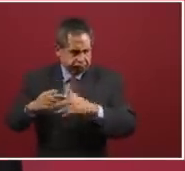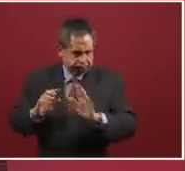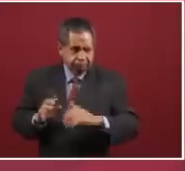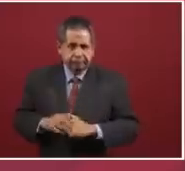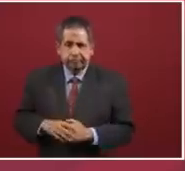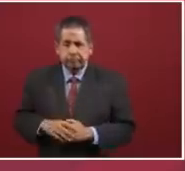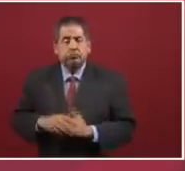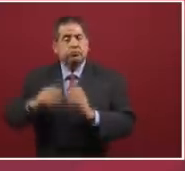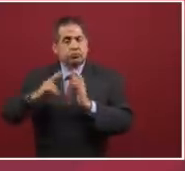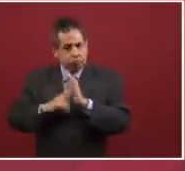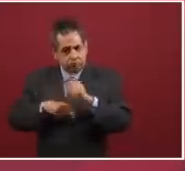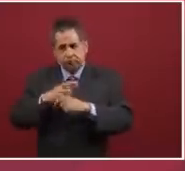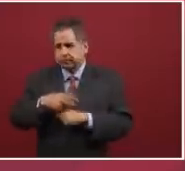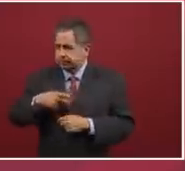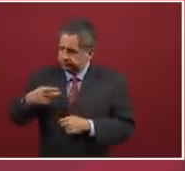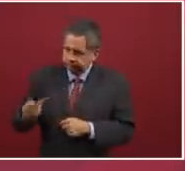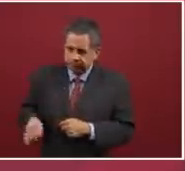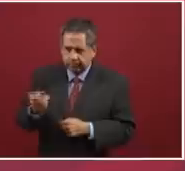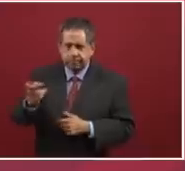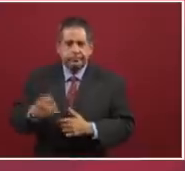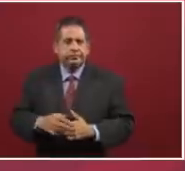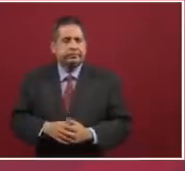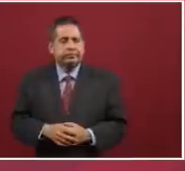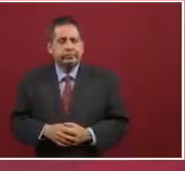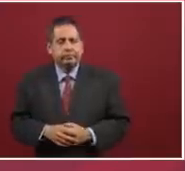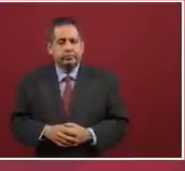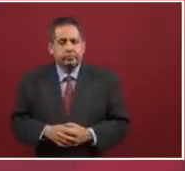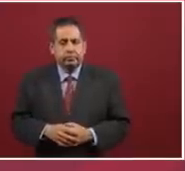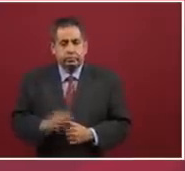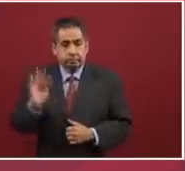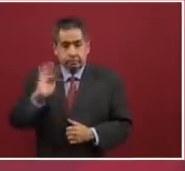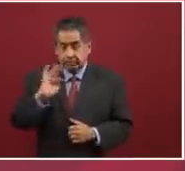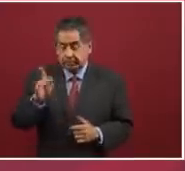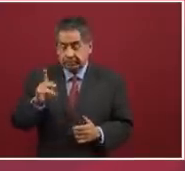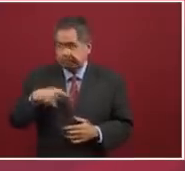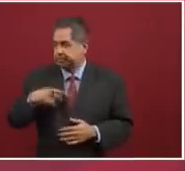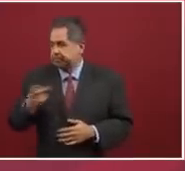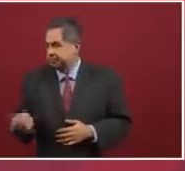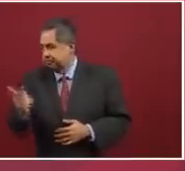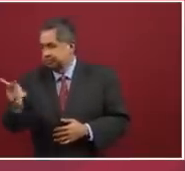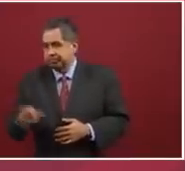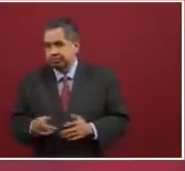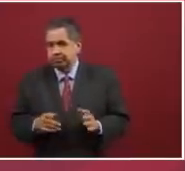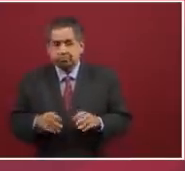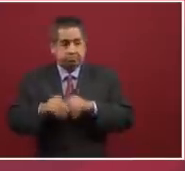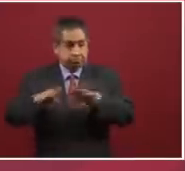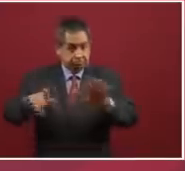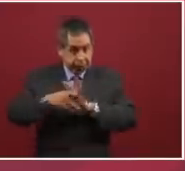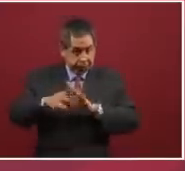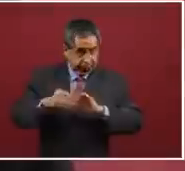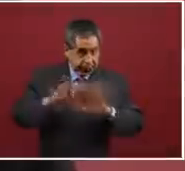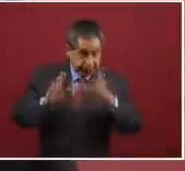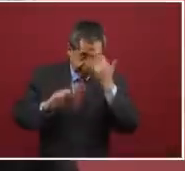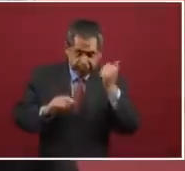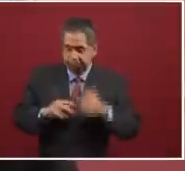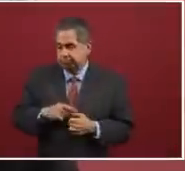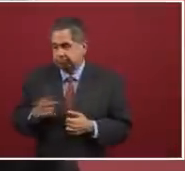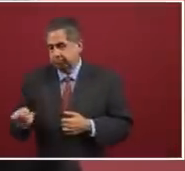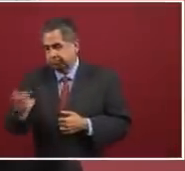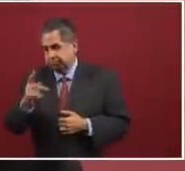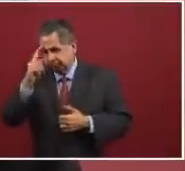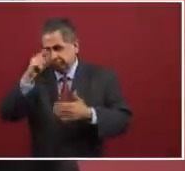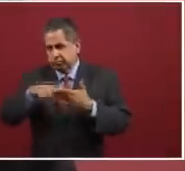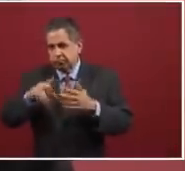Y vuelvo a preguntar, no sé si eso salió en los medios, creo que